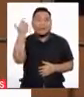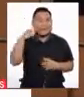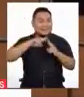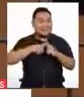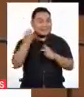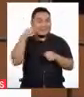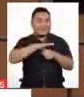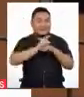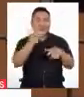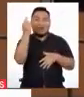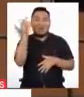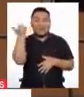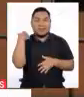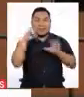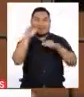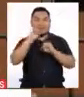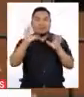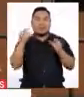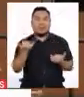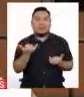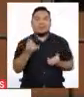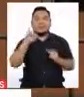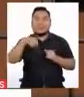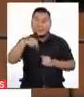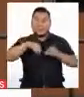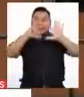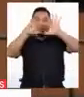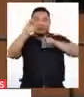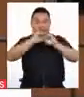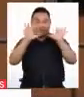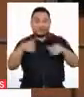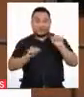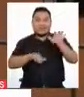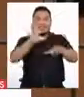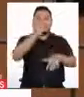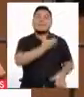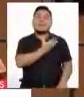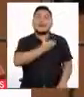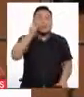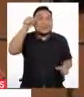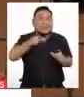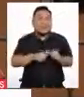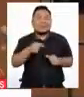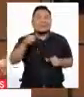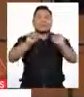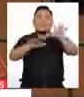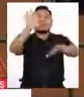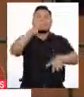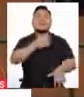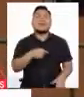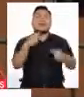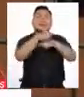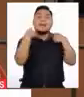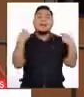estado de emergencia, hace 60 días, hoy día cumplimos 60 días, hoy día estamos 15 de mayo y recuerden que el estado de emergencia se dio el 15 de